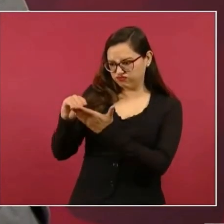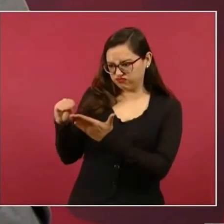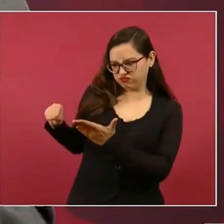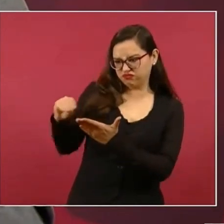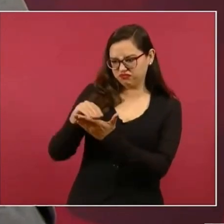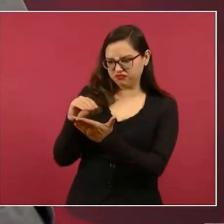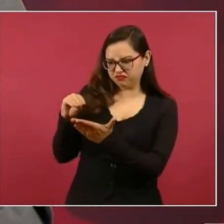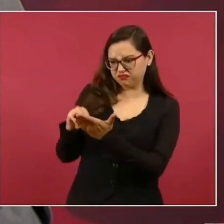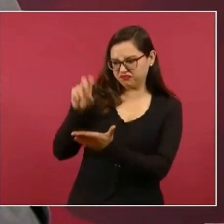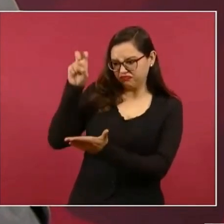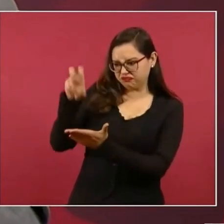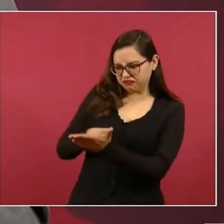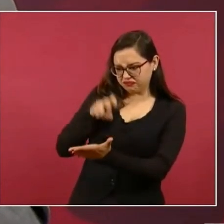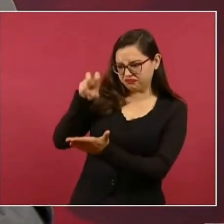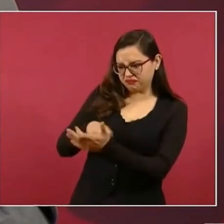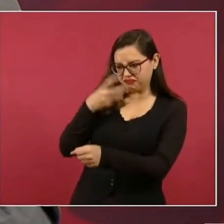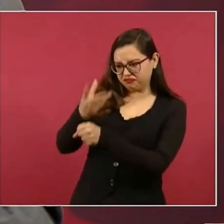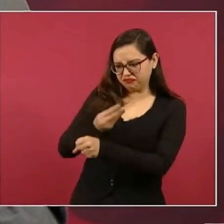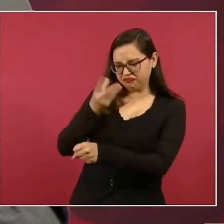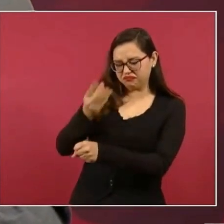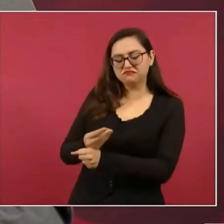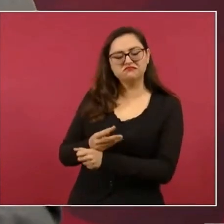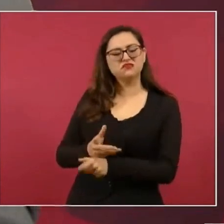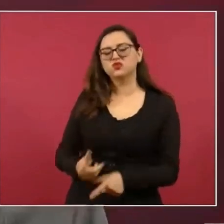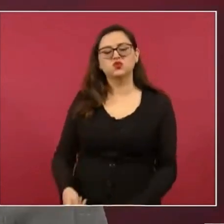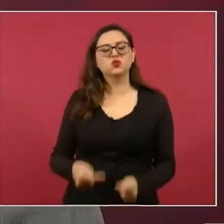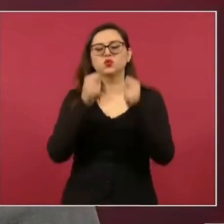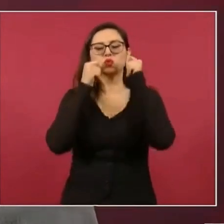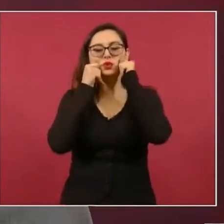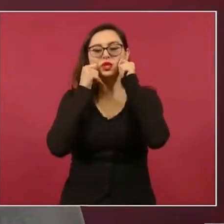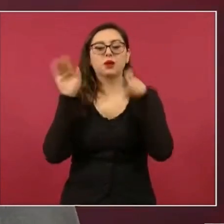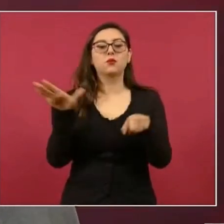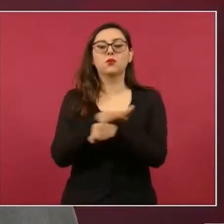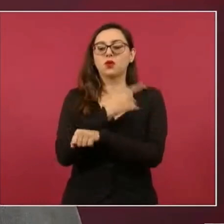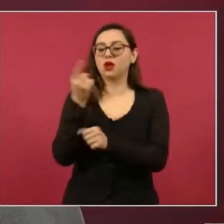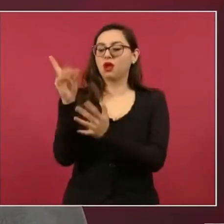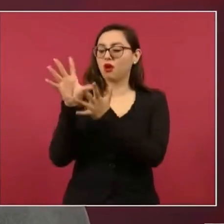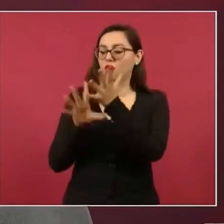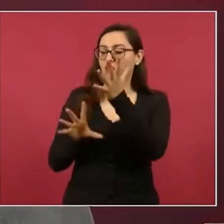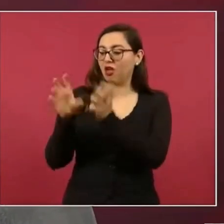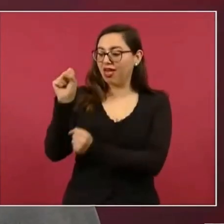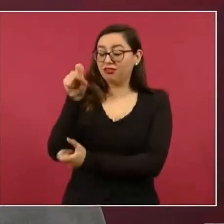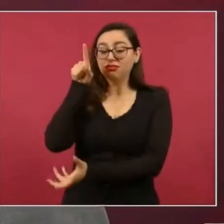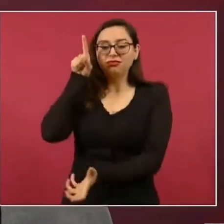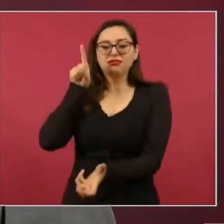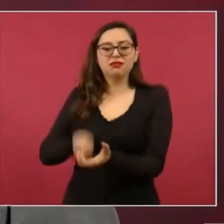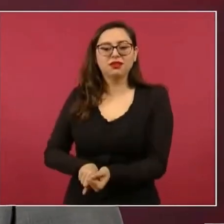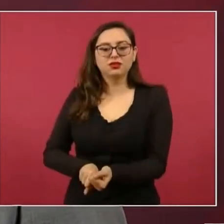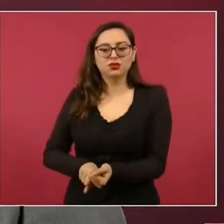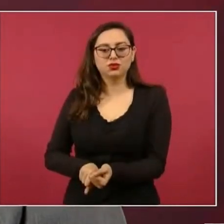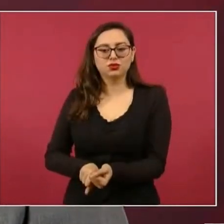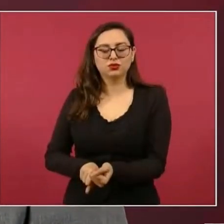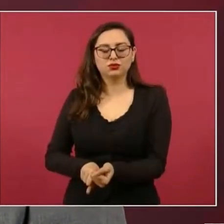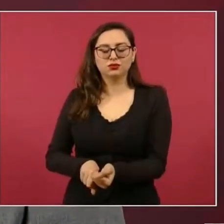No solo es la letra, es el espíritu de la Constitución del 17. Por ejemplo, el